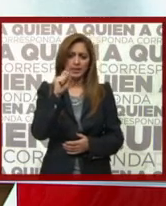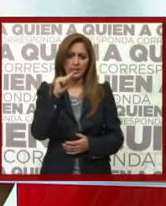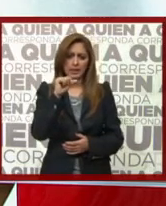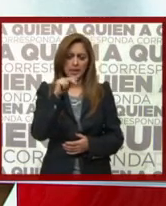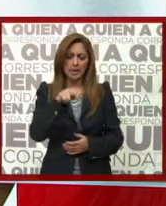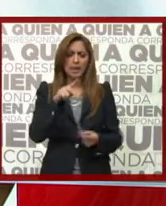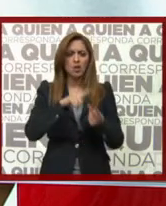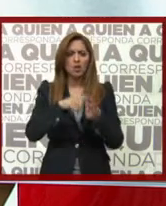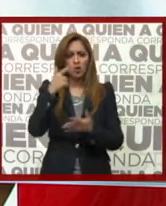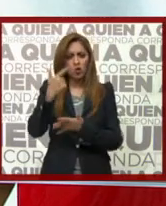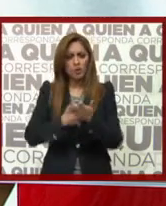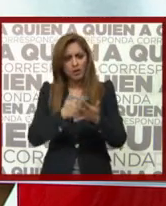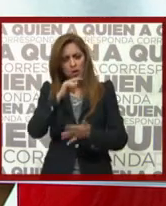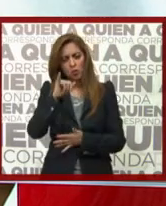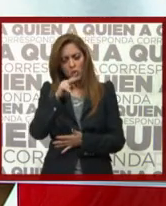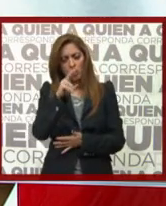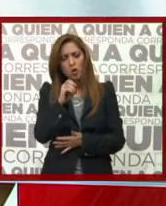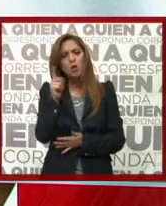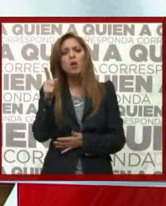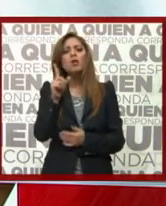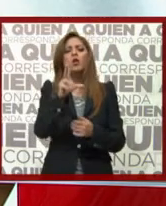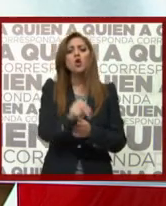César Martínez le ponen muchas trabas para cobrar.